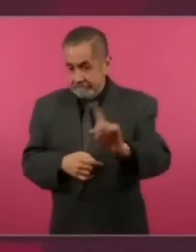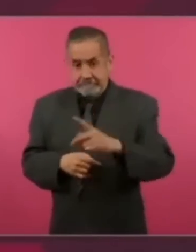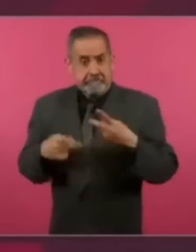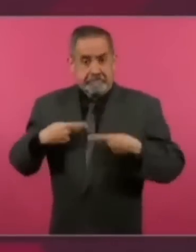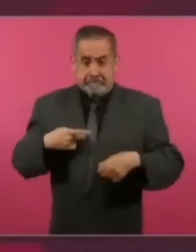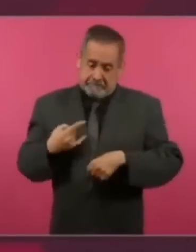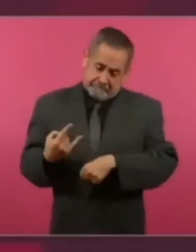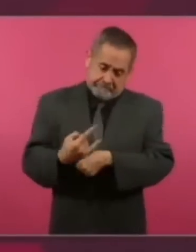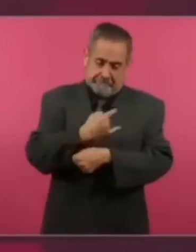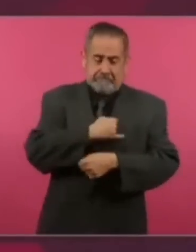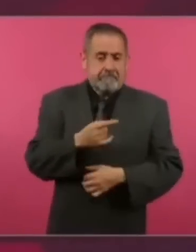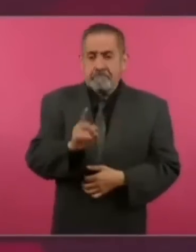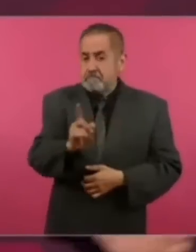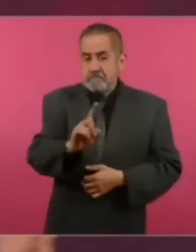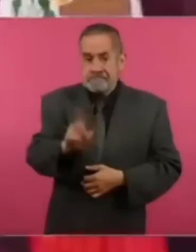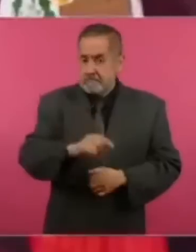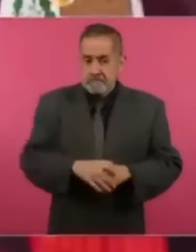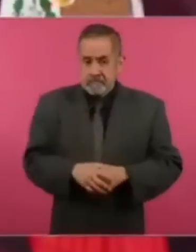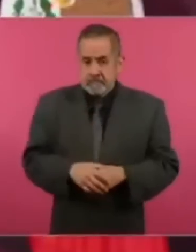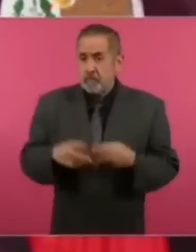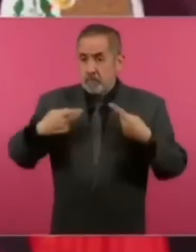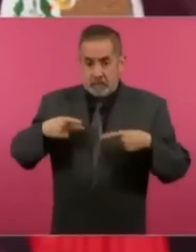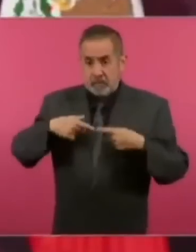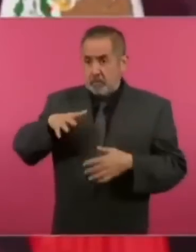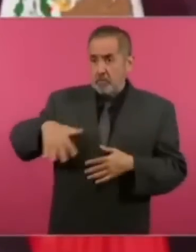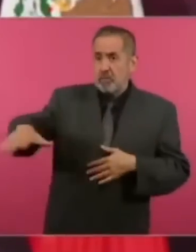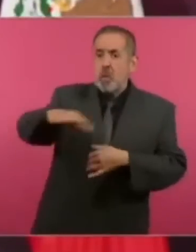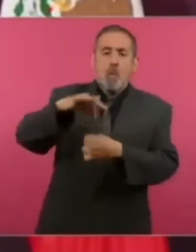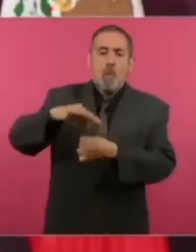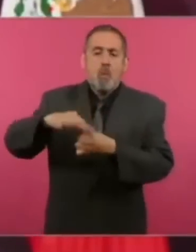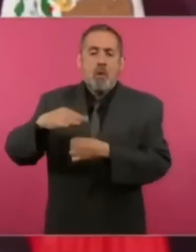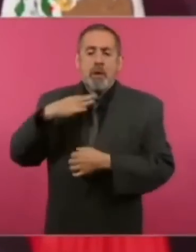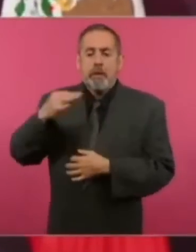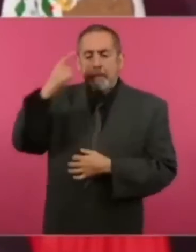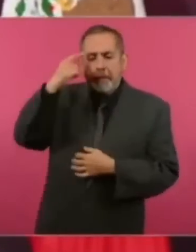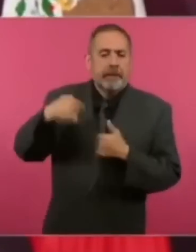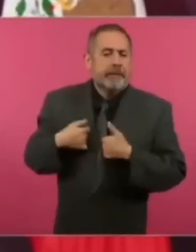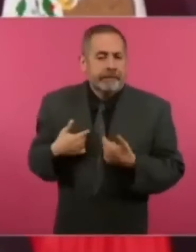¿Por qué estamos nosotros aquí? ¿Por qué